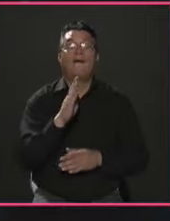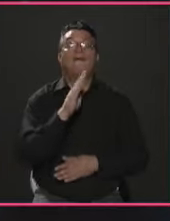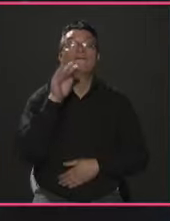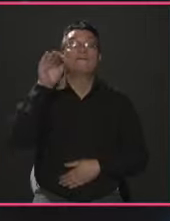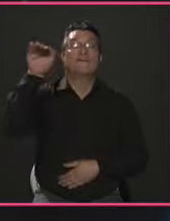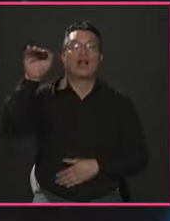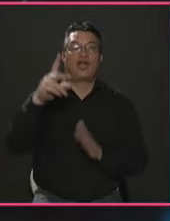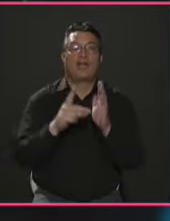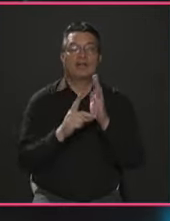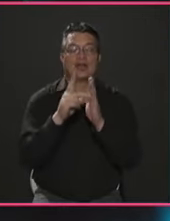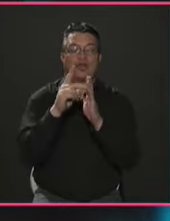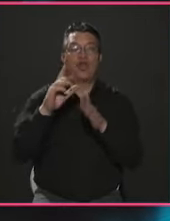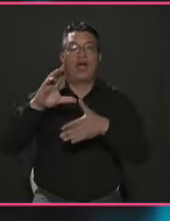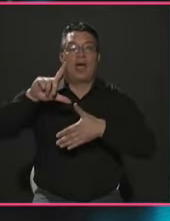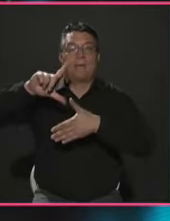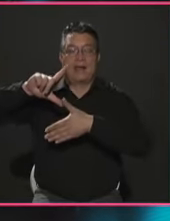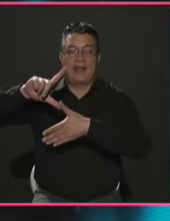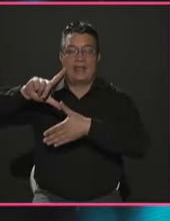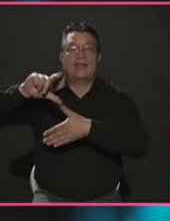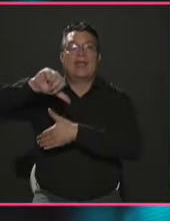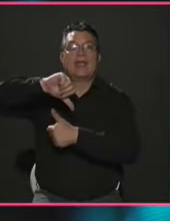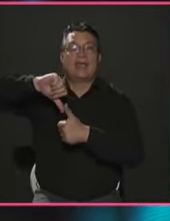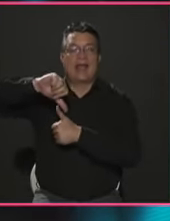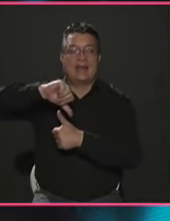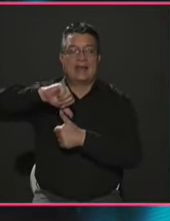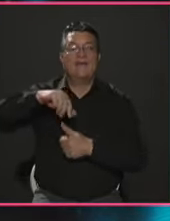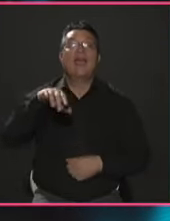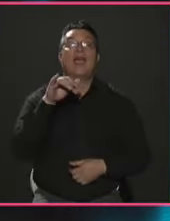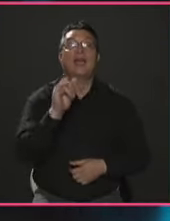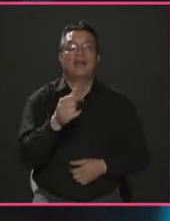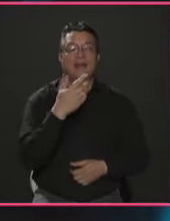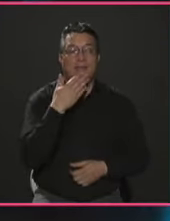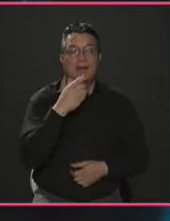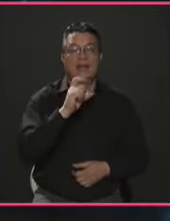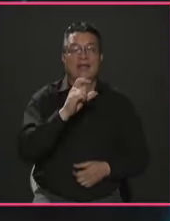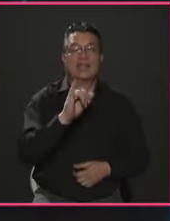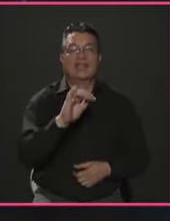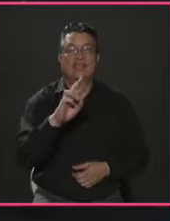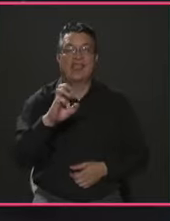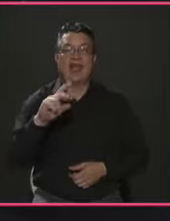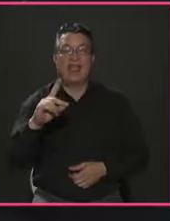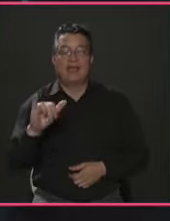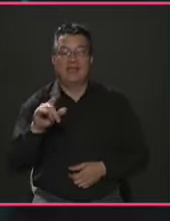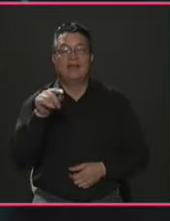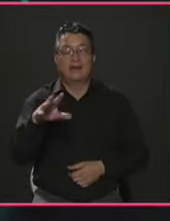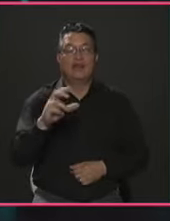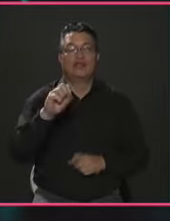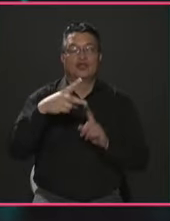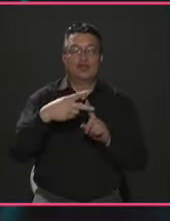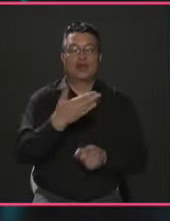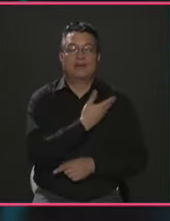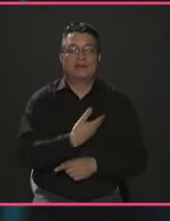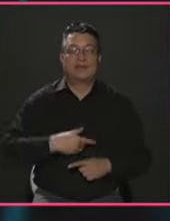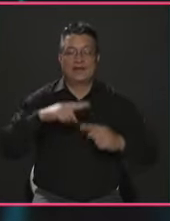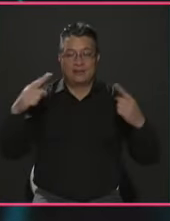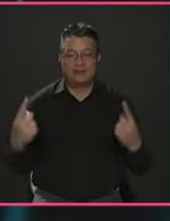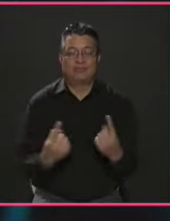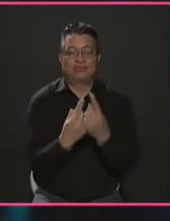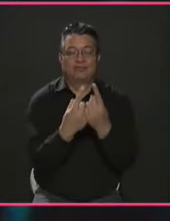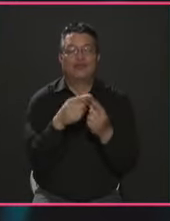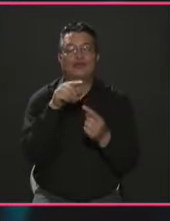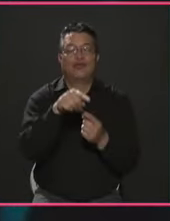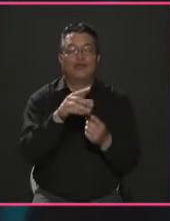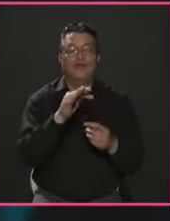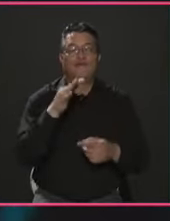América Latina y el Caribe y aguido girardi vicepresidente ejecutivo de fundación encuentros del futuro y